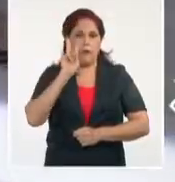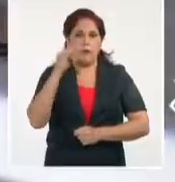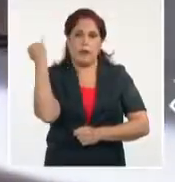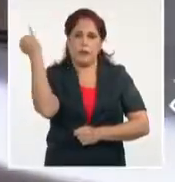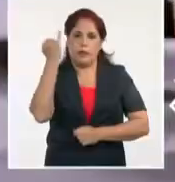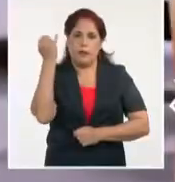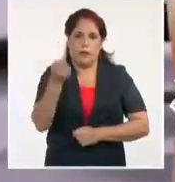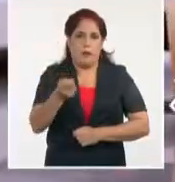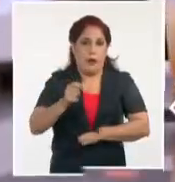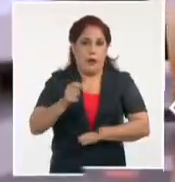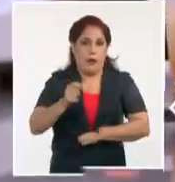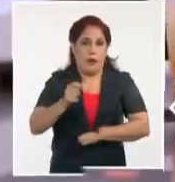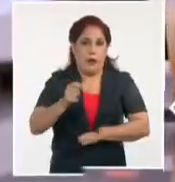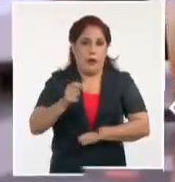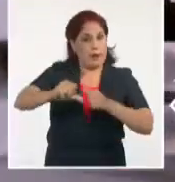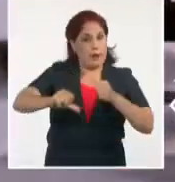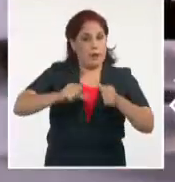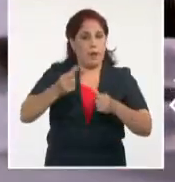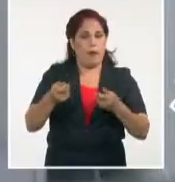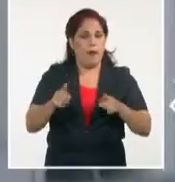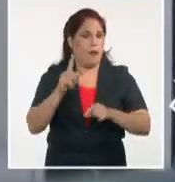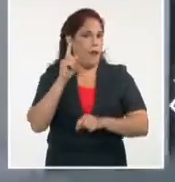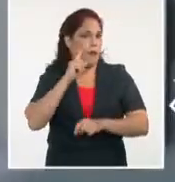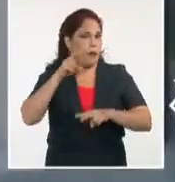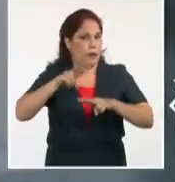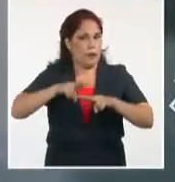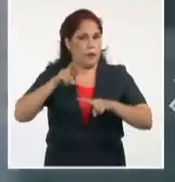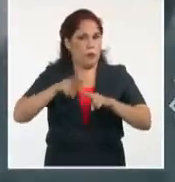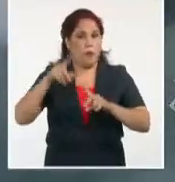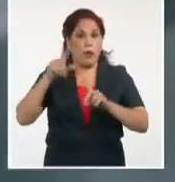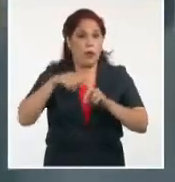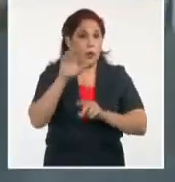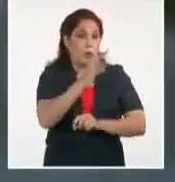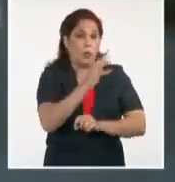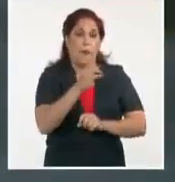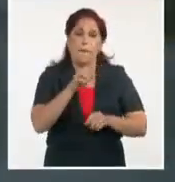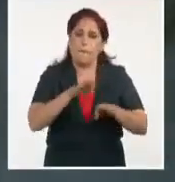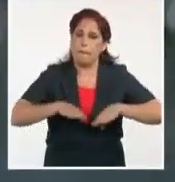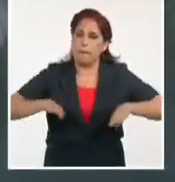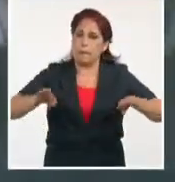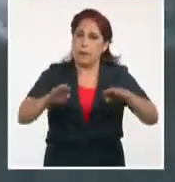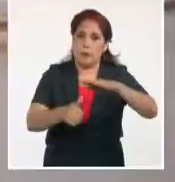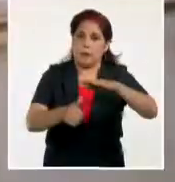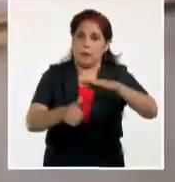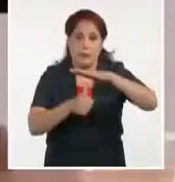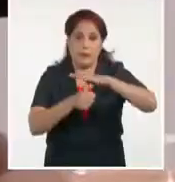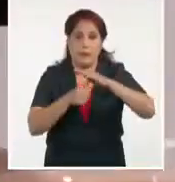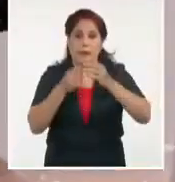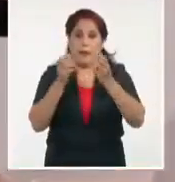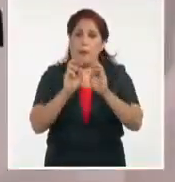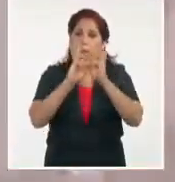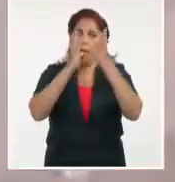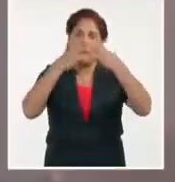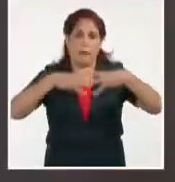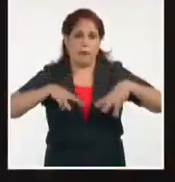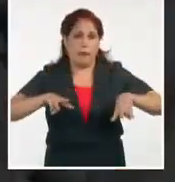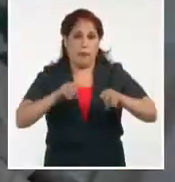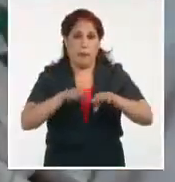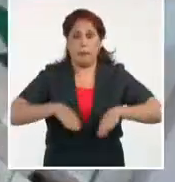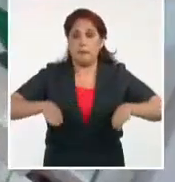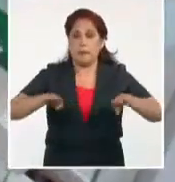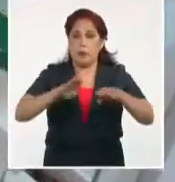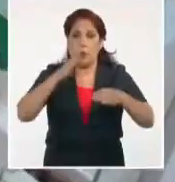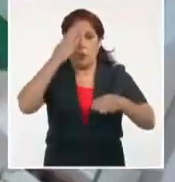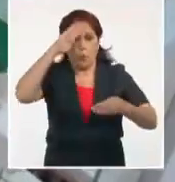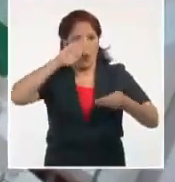Radio Rebelde, Radio Habana Cuba, canales de YouTube de la mesa redonda y la presidencia y las páginas de la mesa redonda Cuba Debate